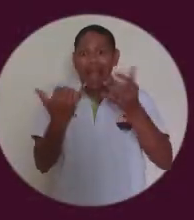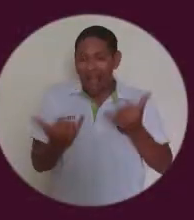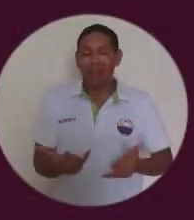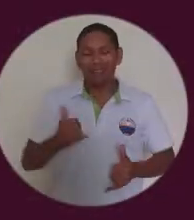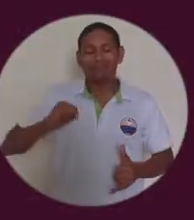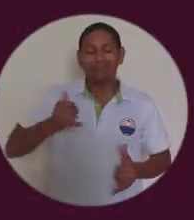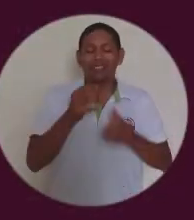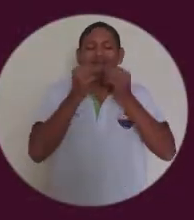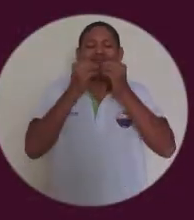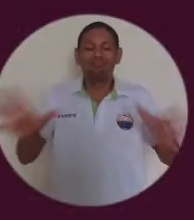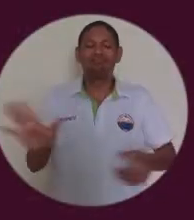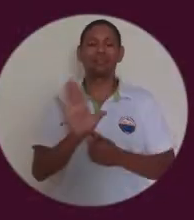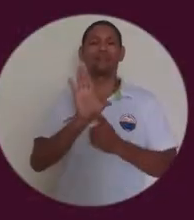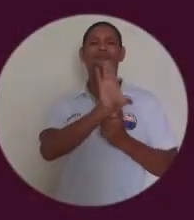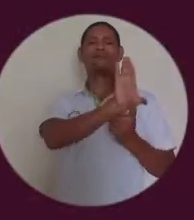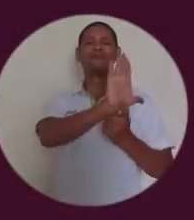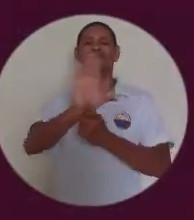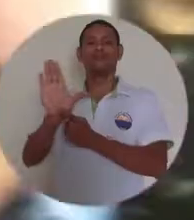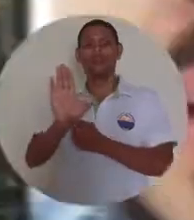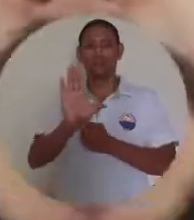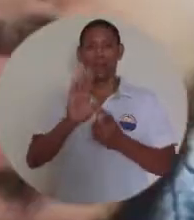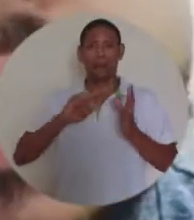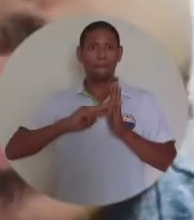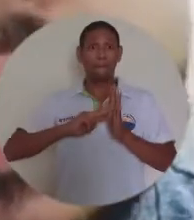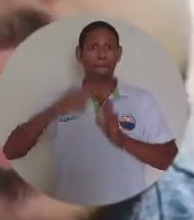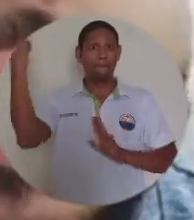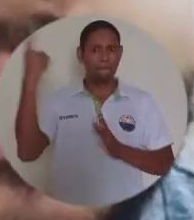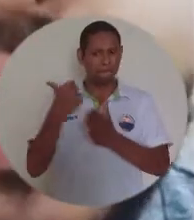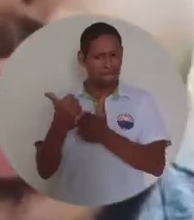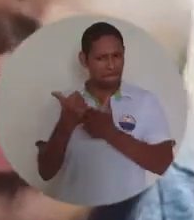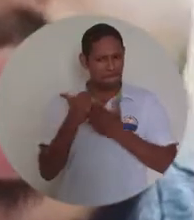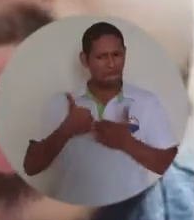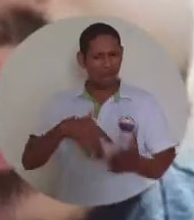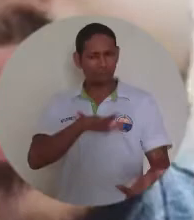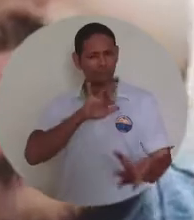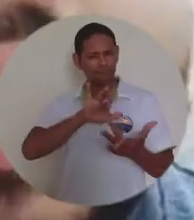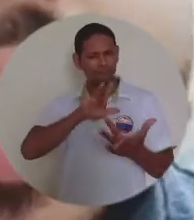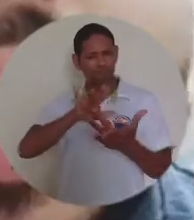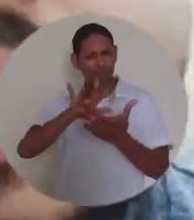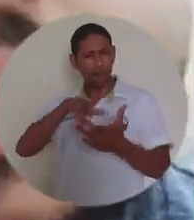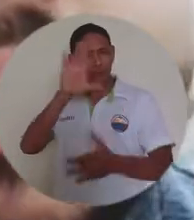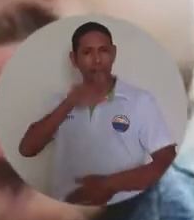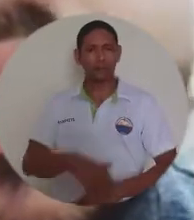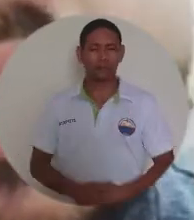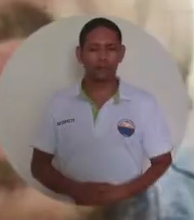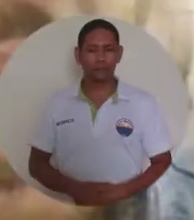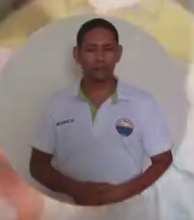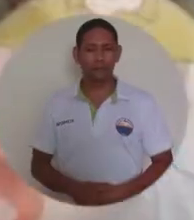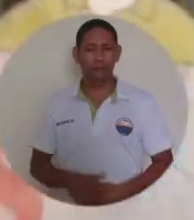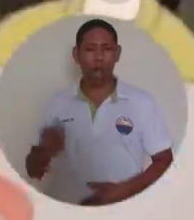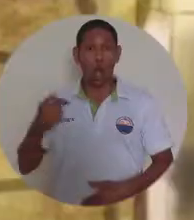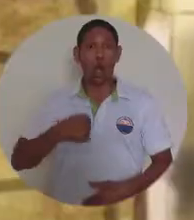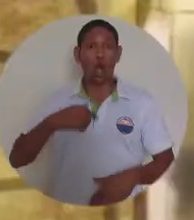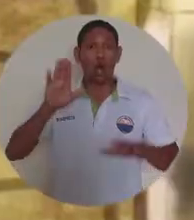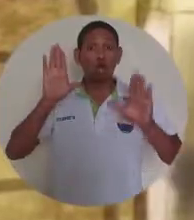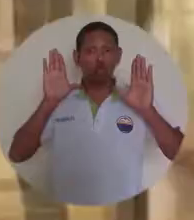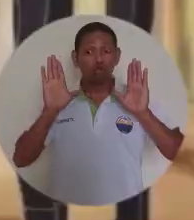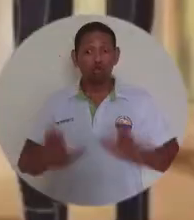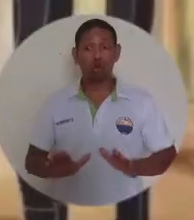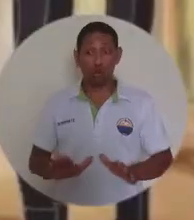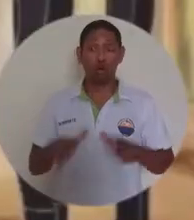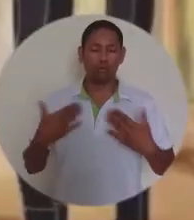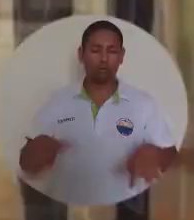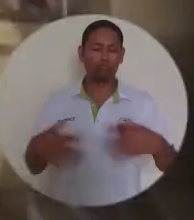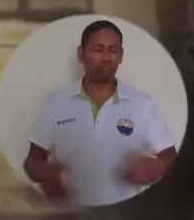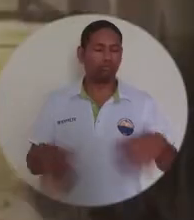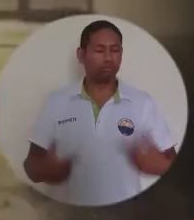que no tenían esa oportunidad de poder demostrarlo a toda la comunidad universitaria. La tecnología nos ha permitido estar más conectados que nunca. Participé